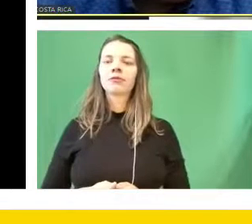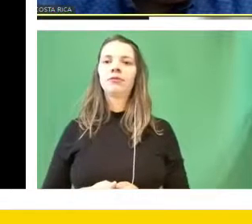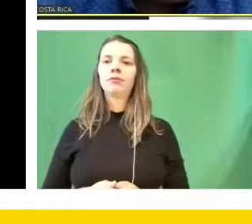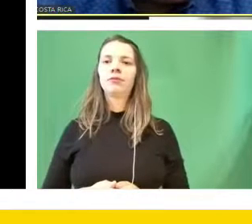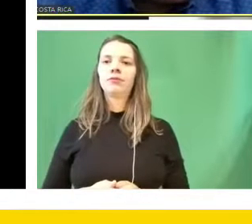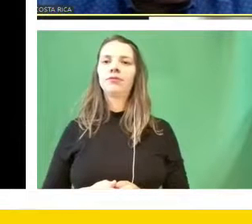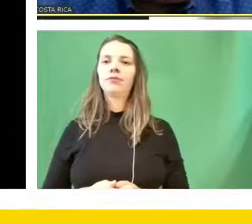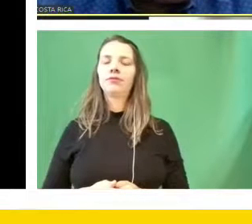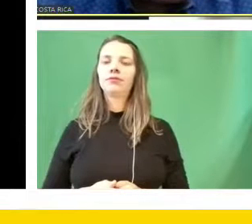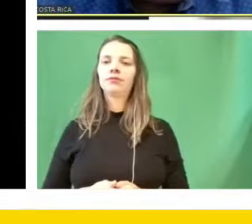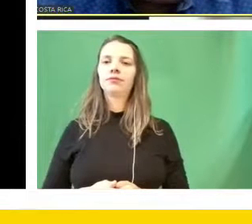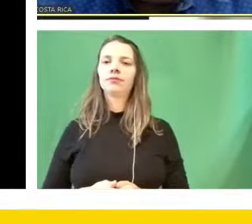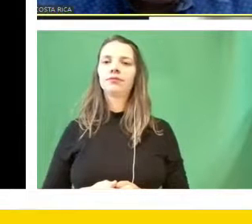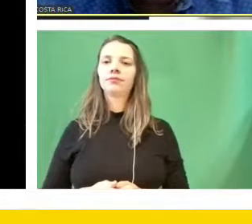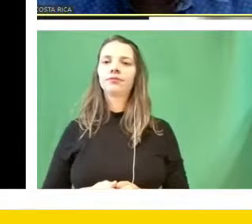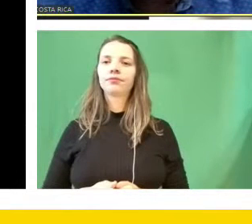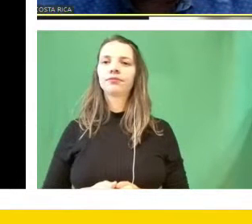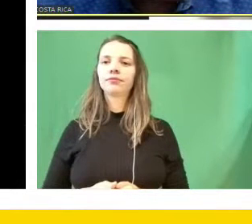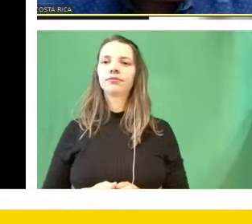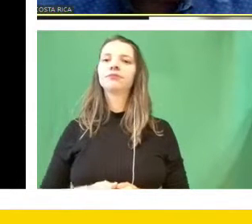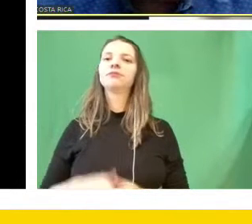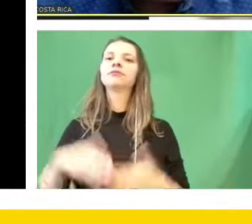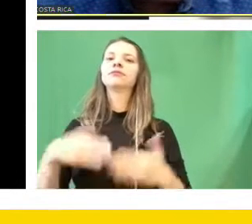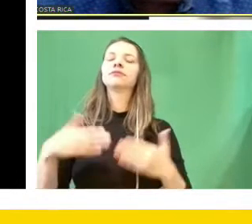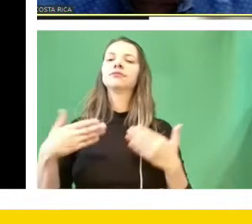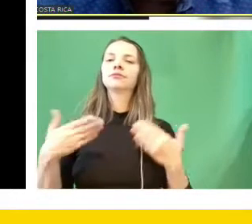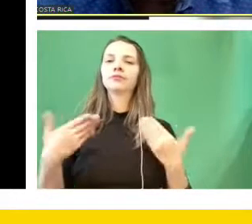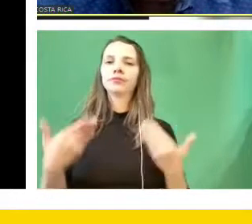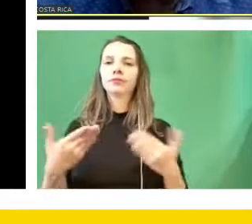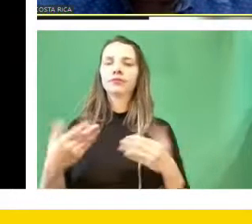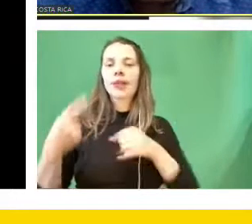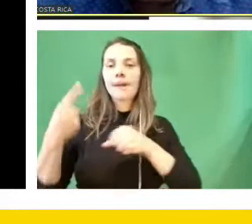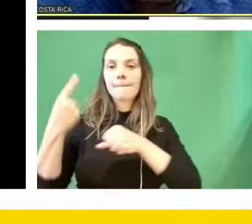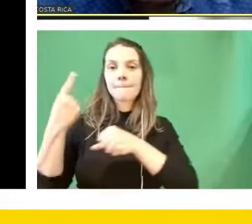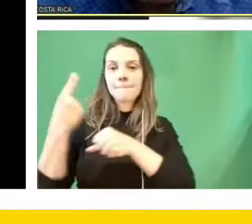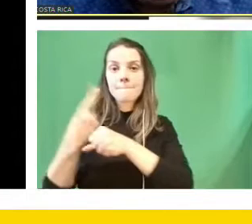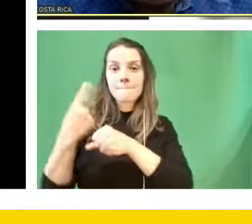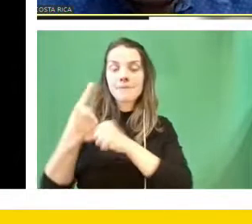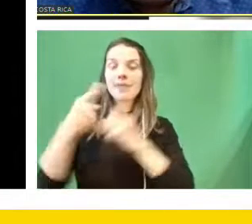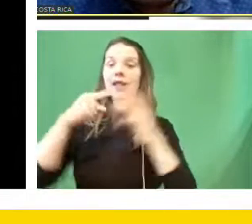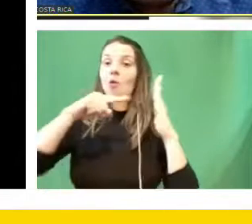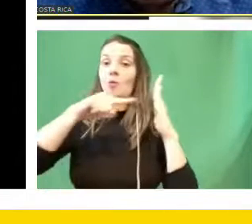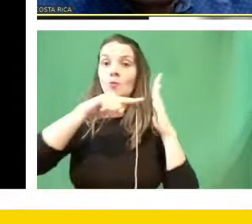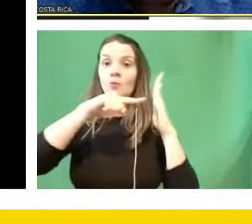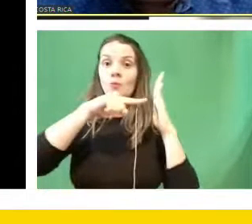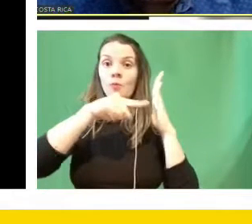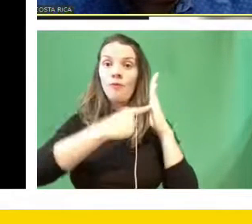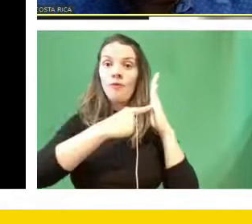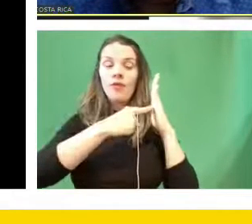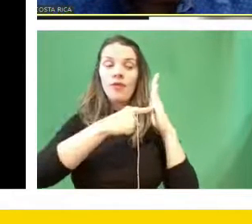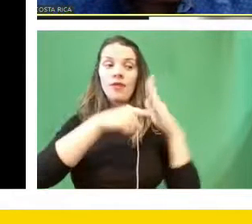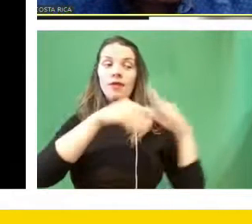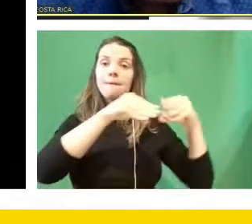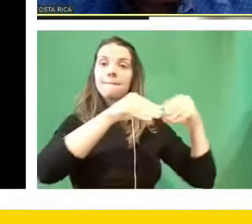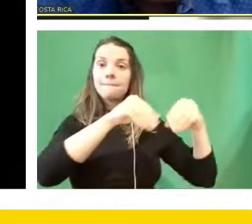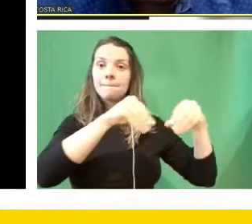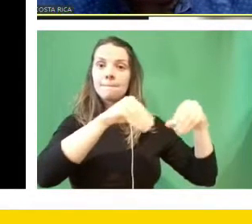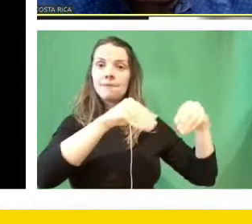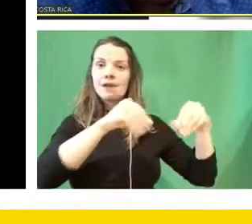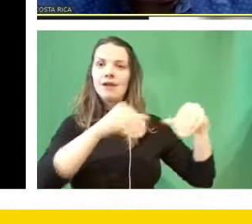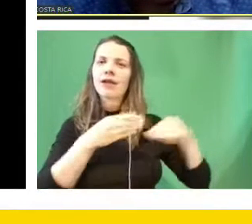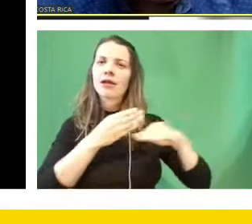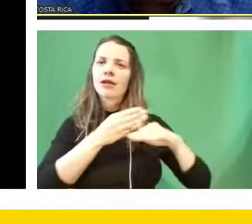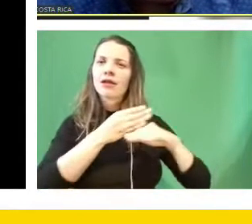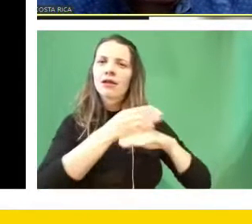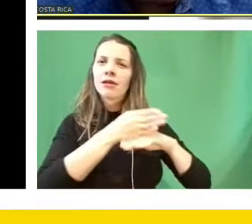Quiero exponerles el primer proyecto de un parque nacional en Costa Rica con playa accesible. Aquí tenemos una galería de fotografías del